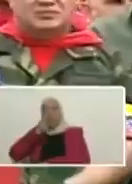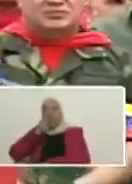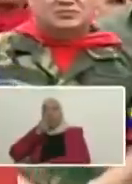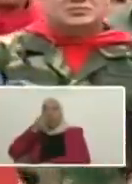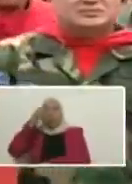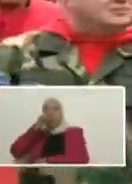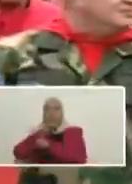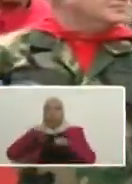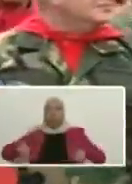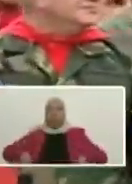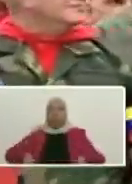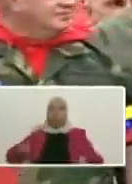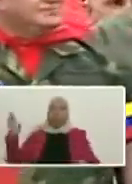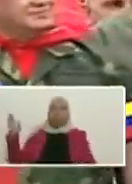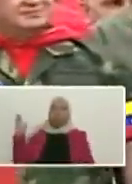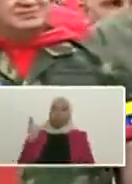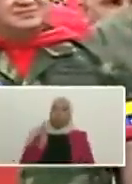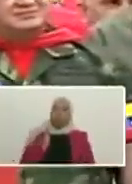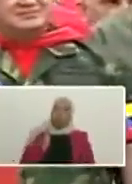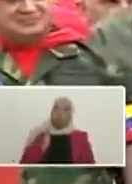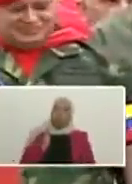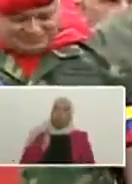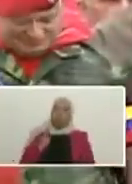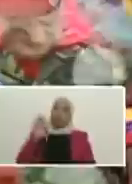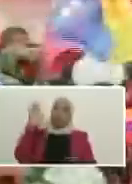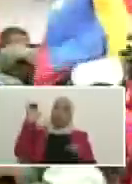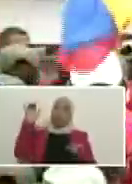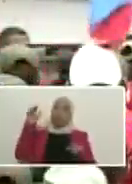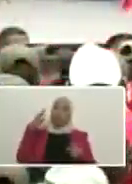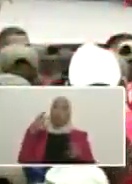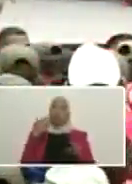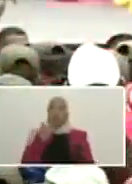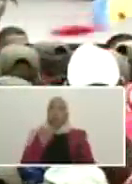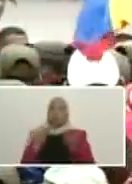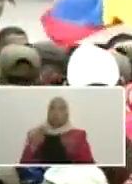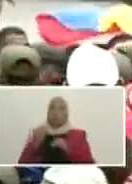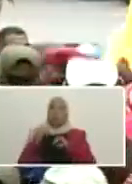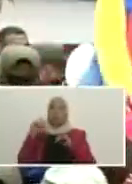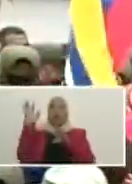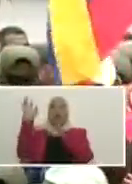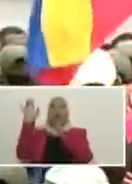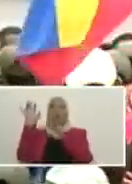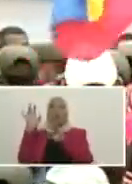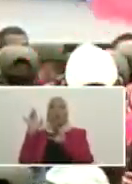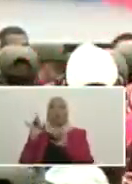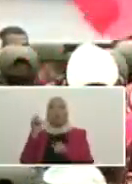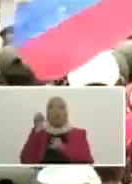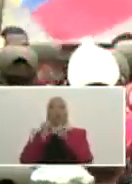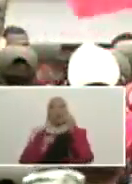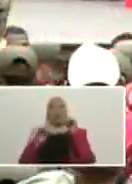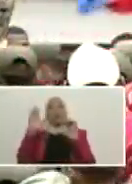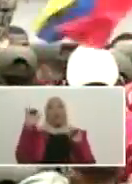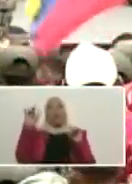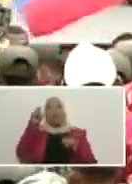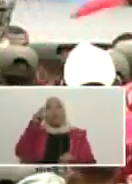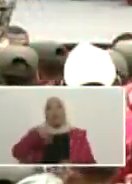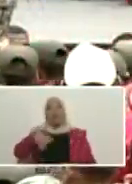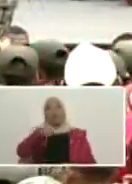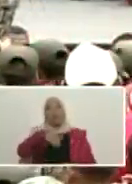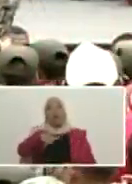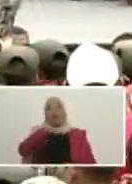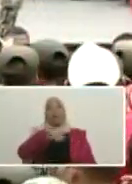allí vino a despedirse y a recibir las bendiciones y el último adiós del pueblo.